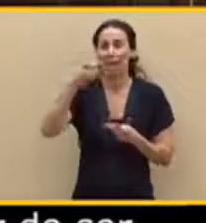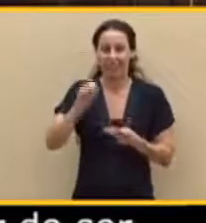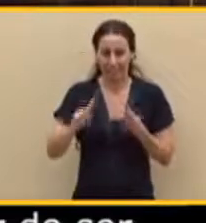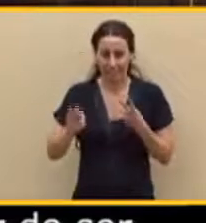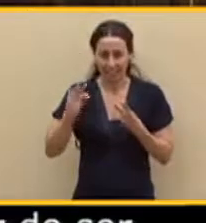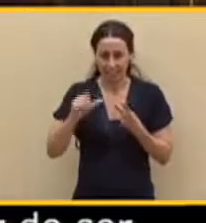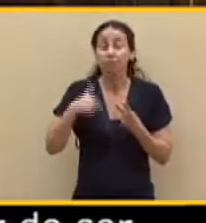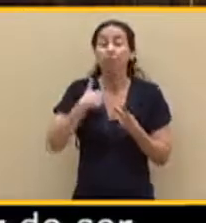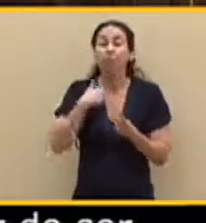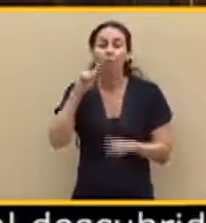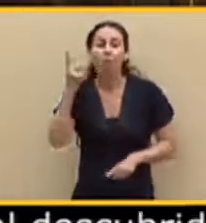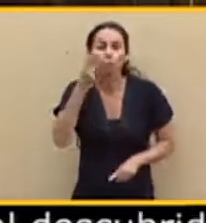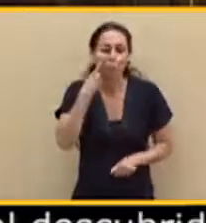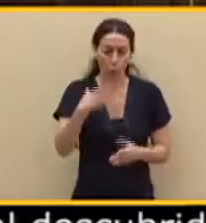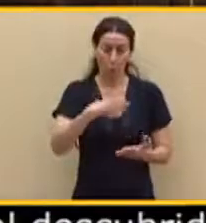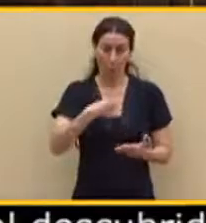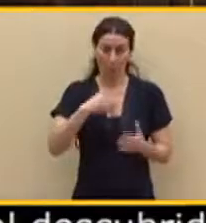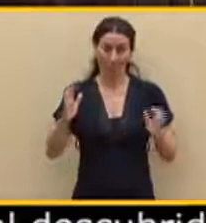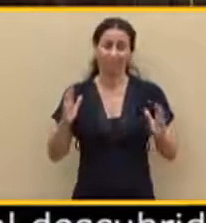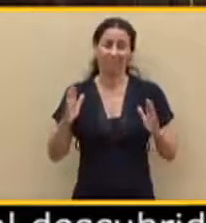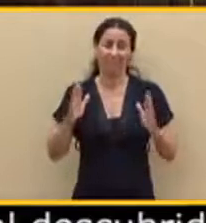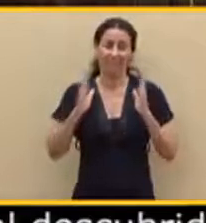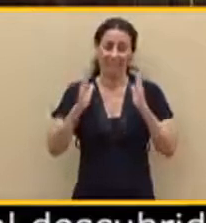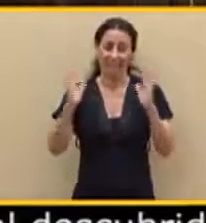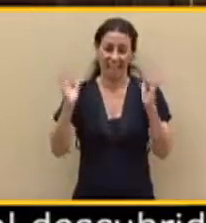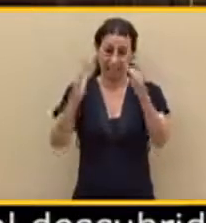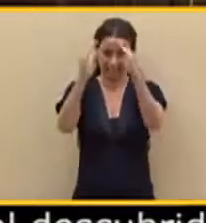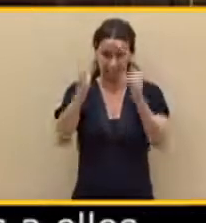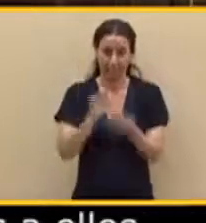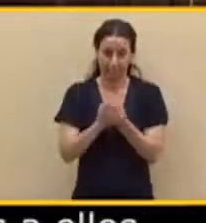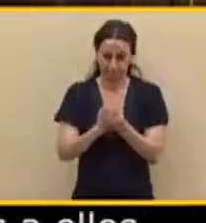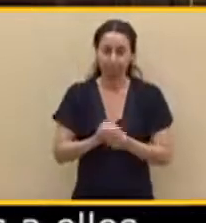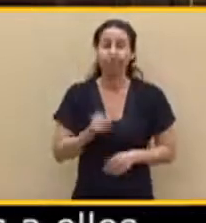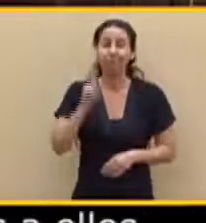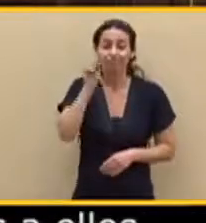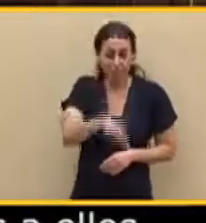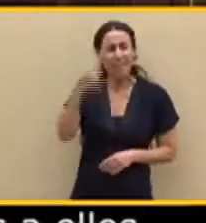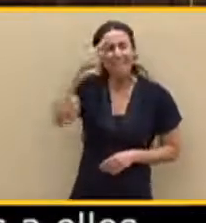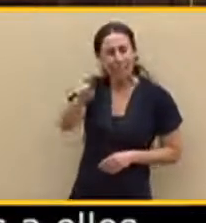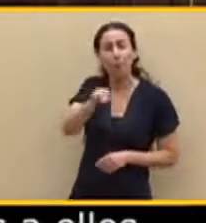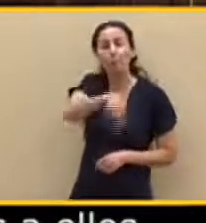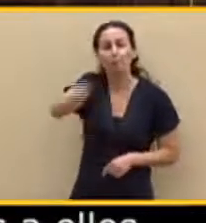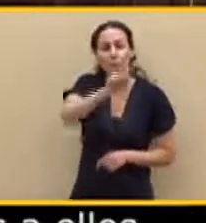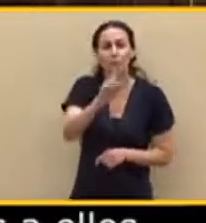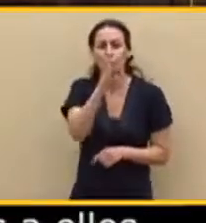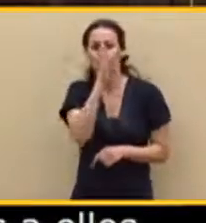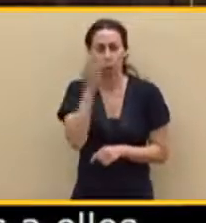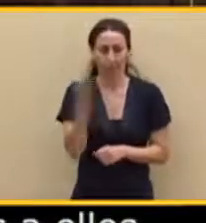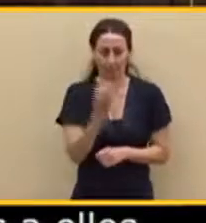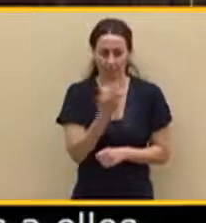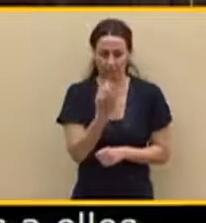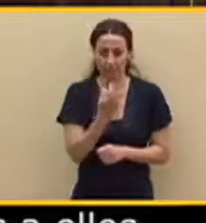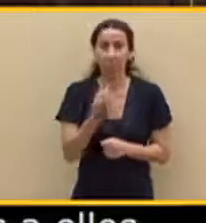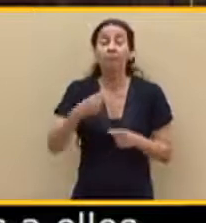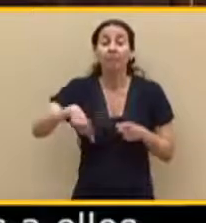papeles de la Castellana, porque gracias a ellos sabemos lo que ustedes intentan ocultar, y es que las familias más ilustres, los apellidos